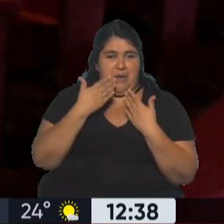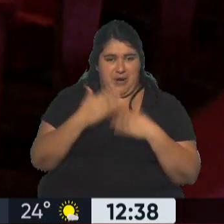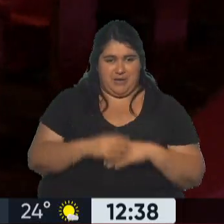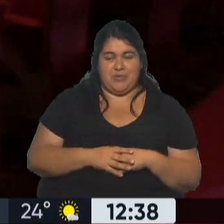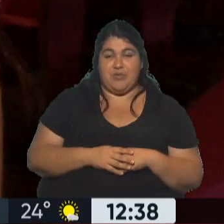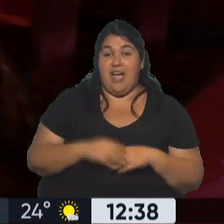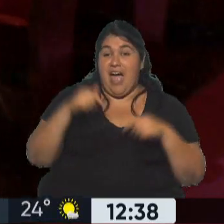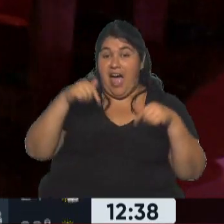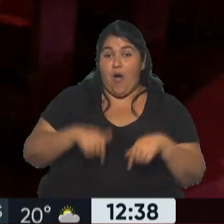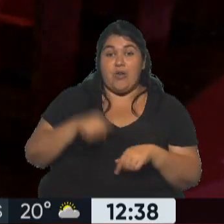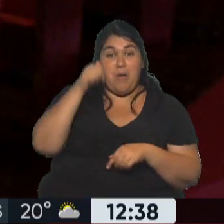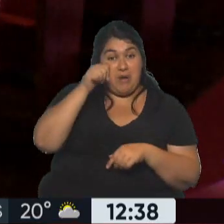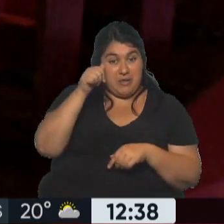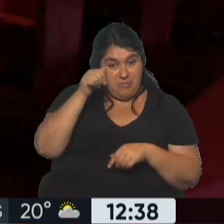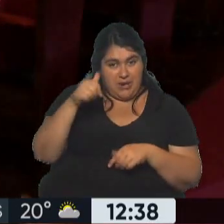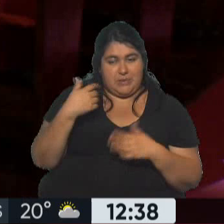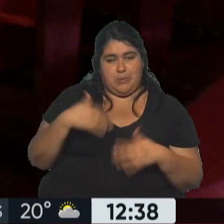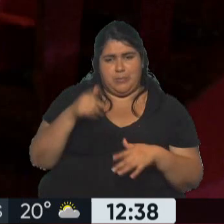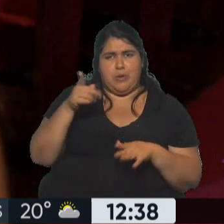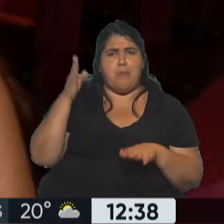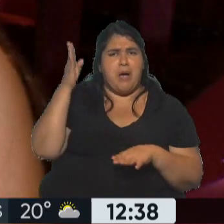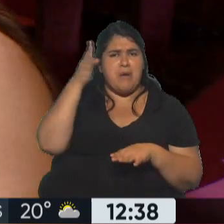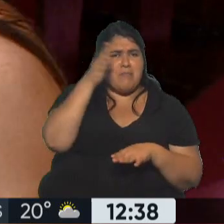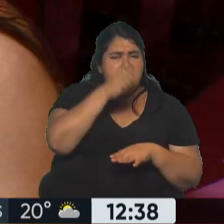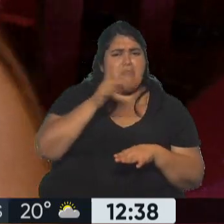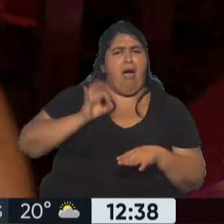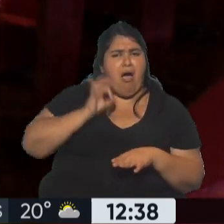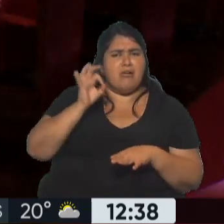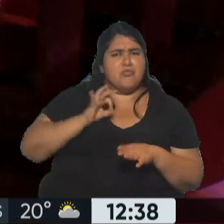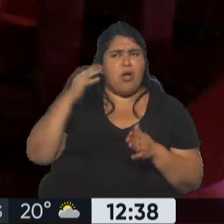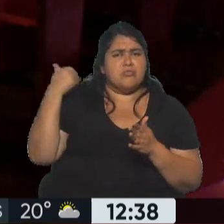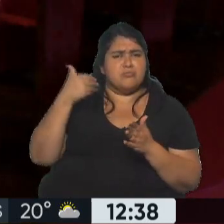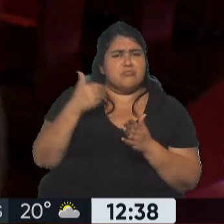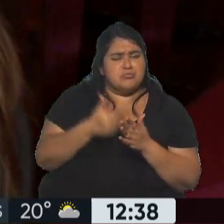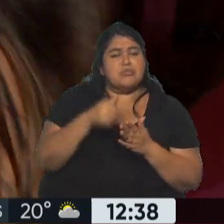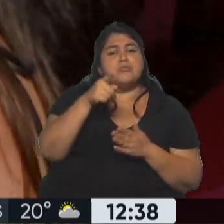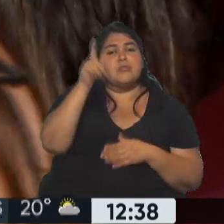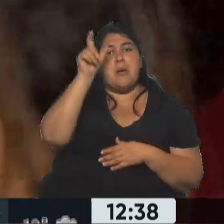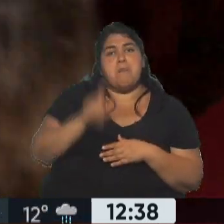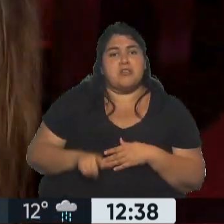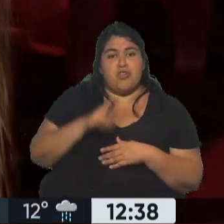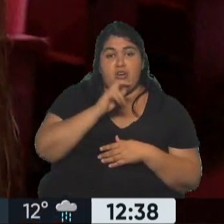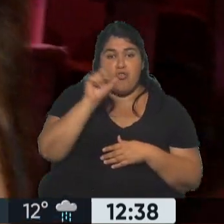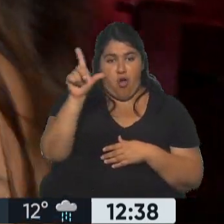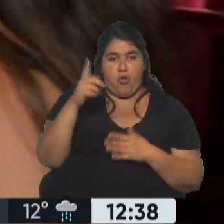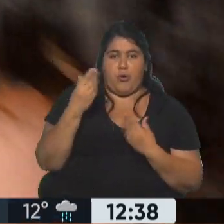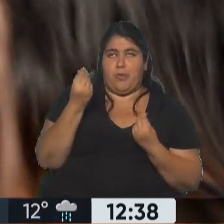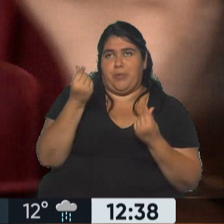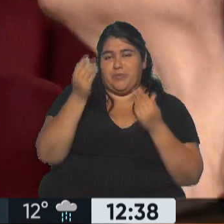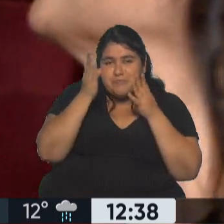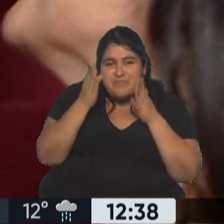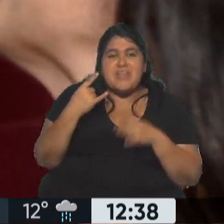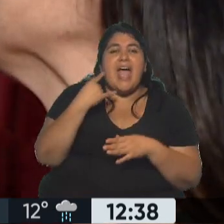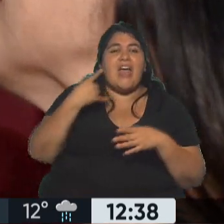Es ahora en Mar del Plata, pero bueno, vienen con una recorrida de tantos años y por tantos escenarios y la verdad es que es un personaje que han ido en vos, ese